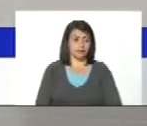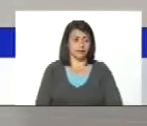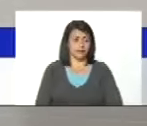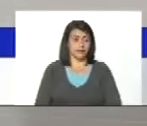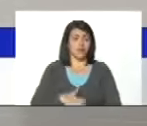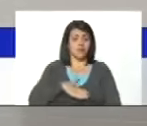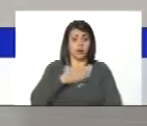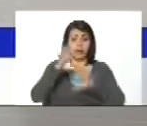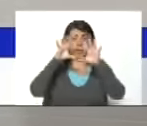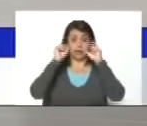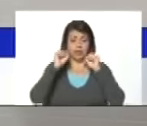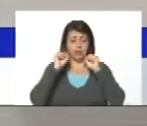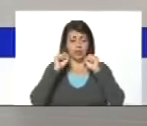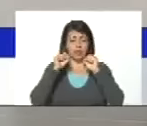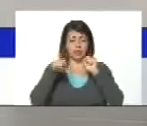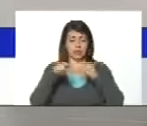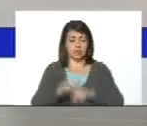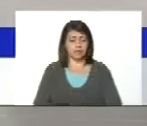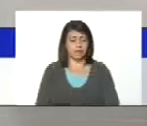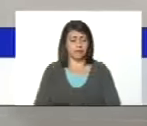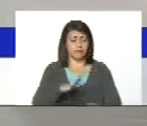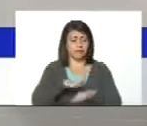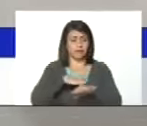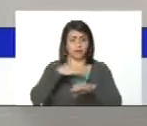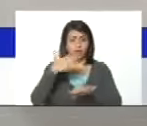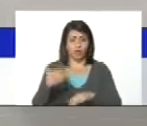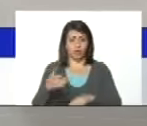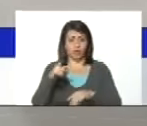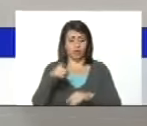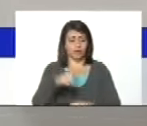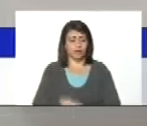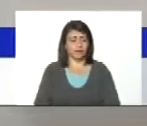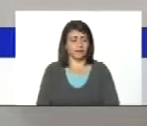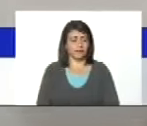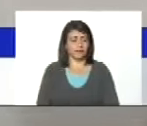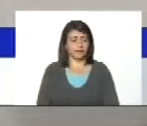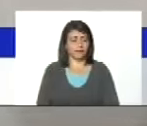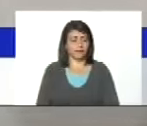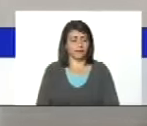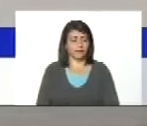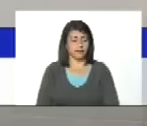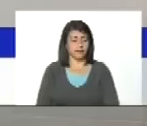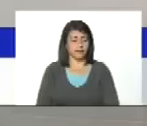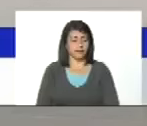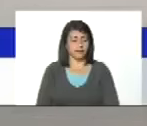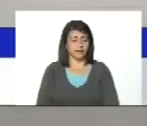para que puedan entender por qué es que